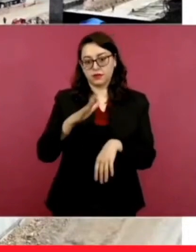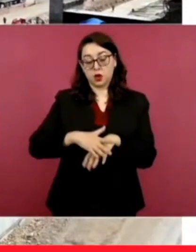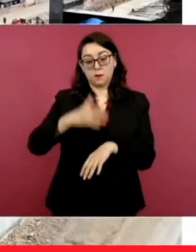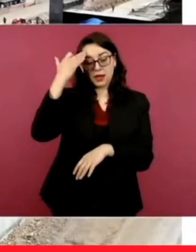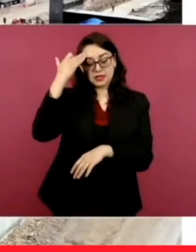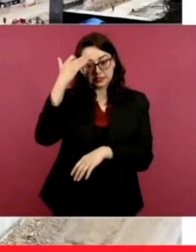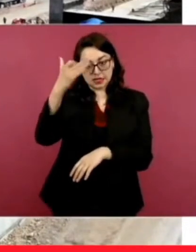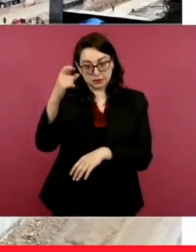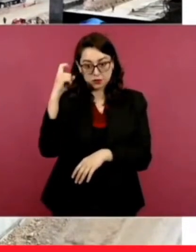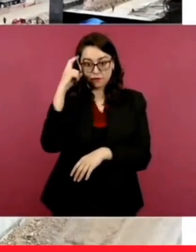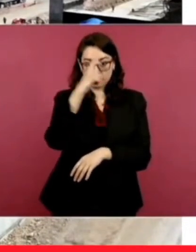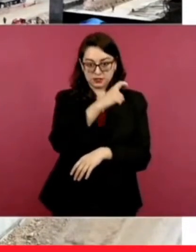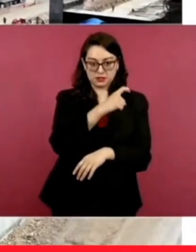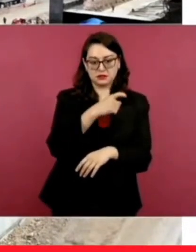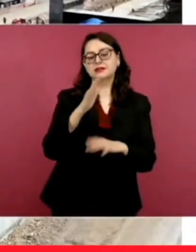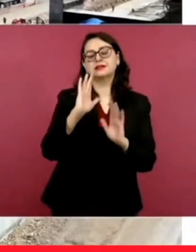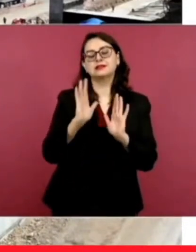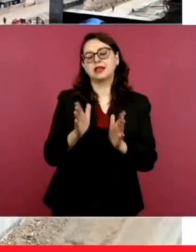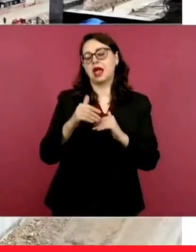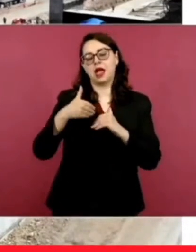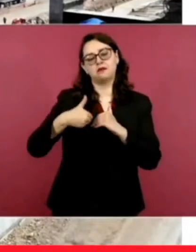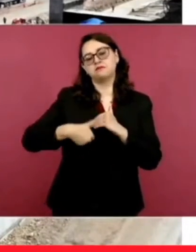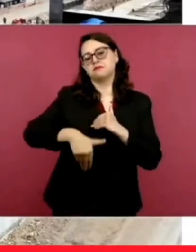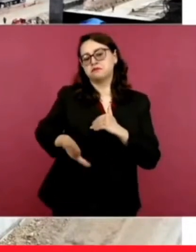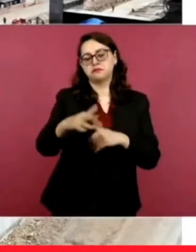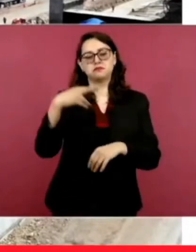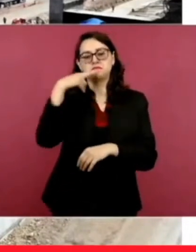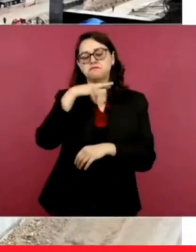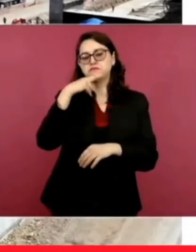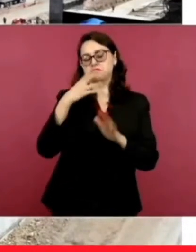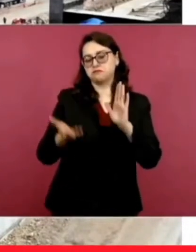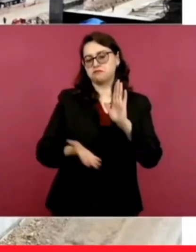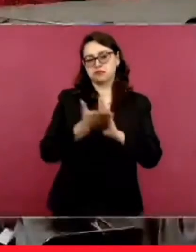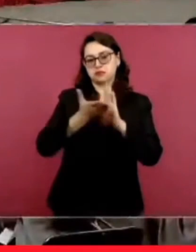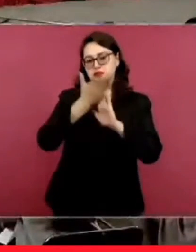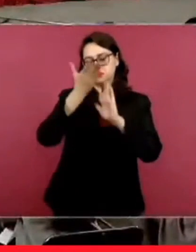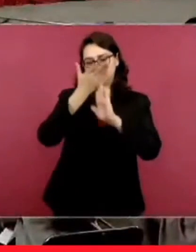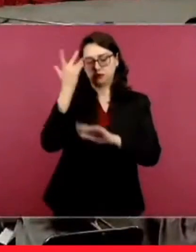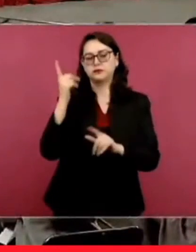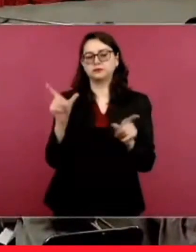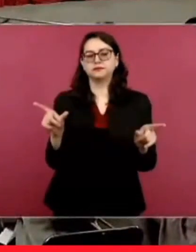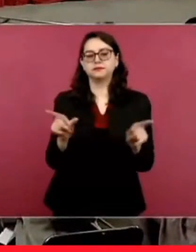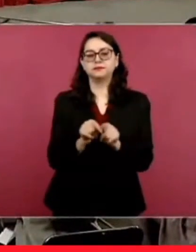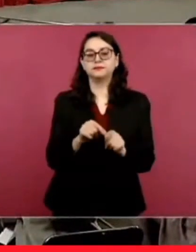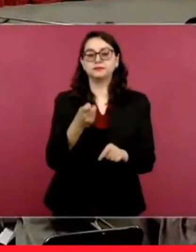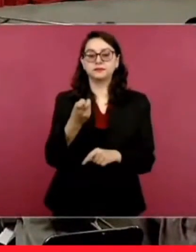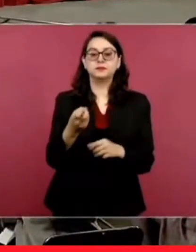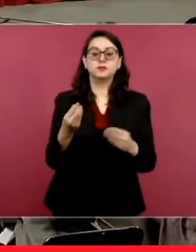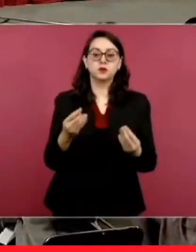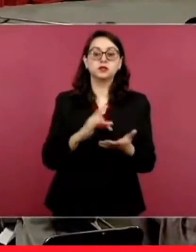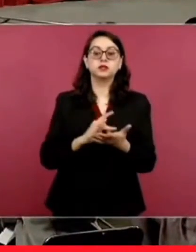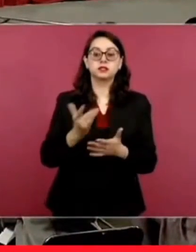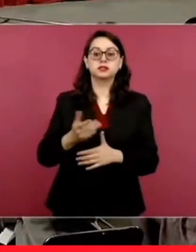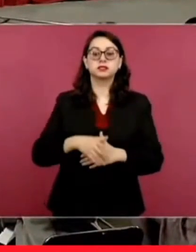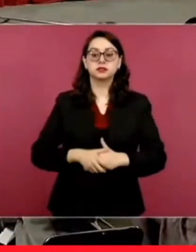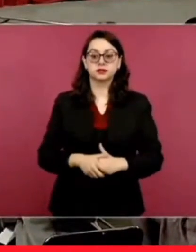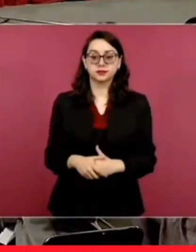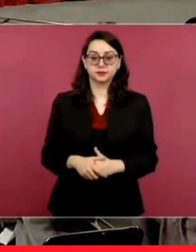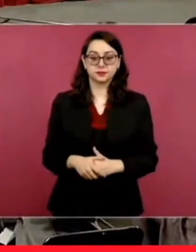avanzando en andenes para que ya luego levantemos la estación. Muchas gracias. Hasta luego.